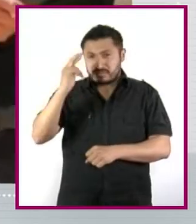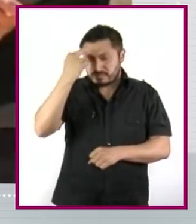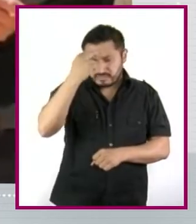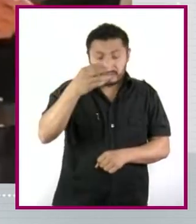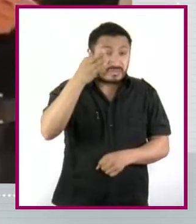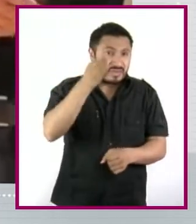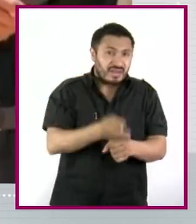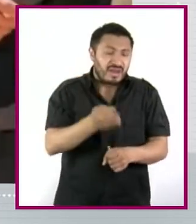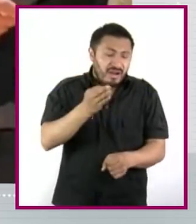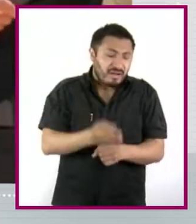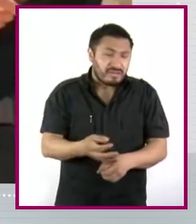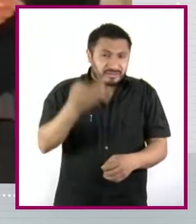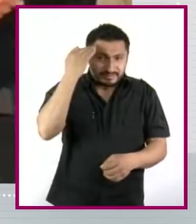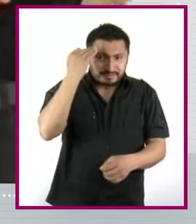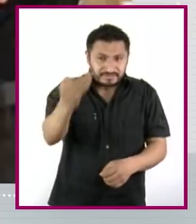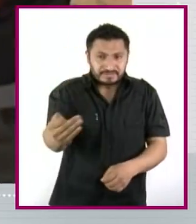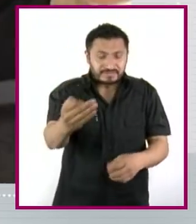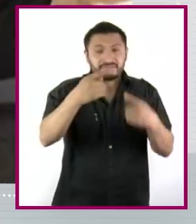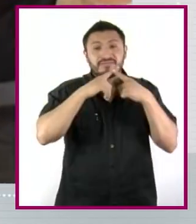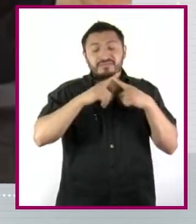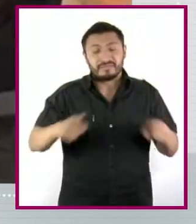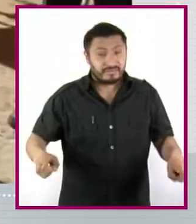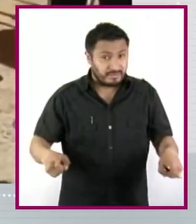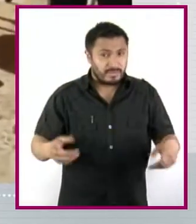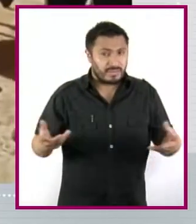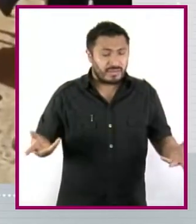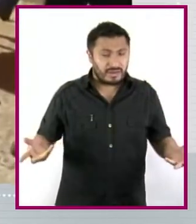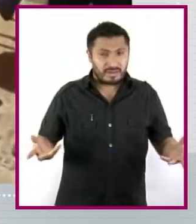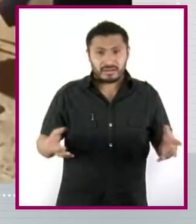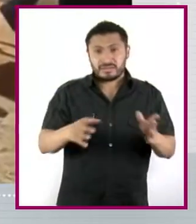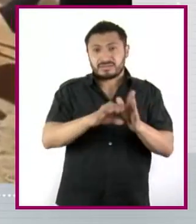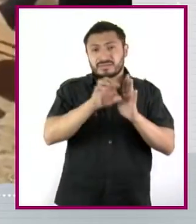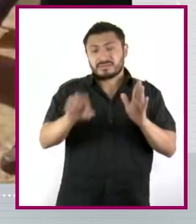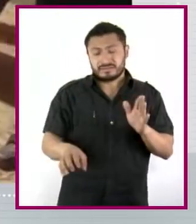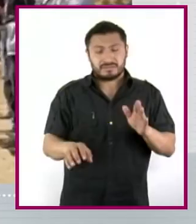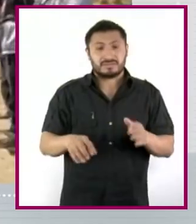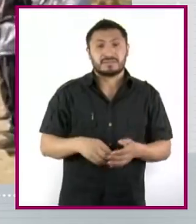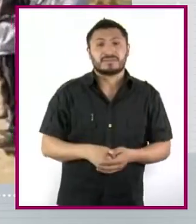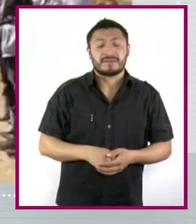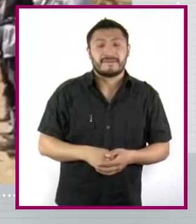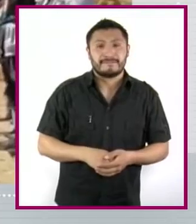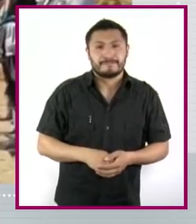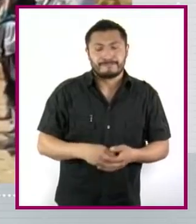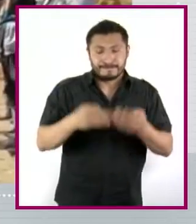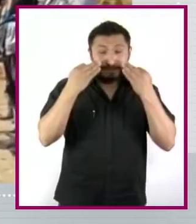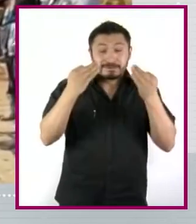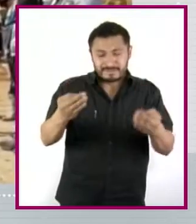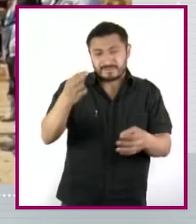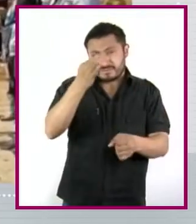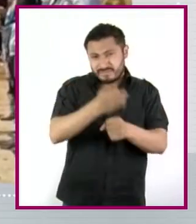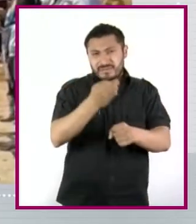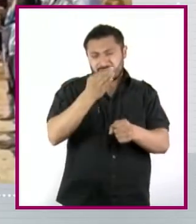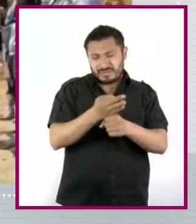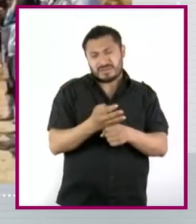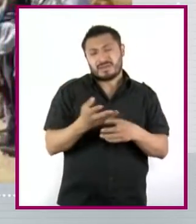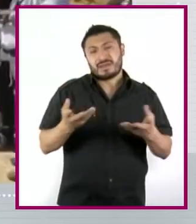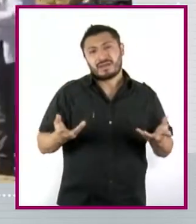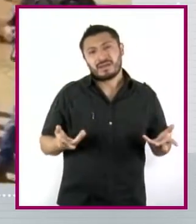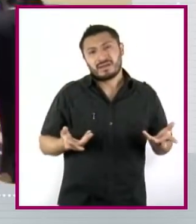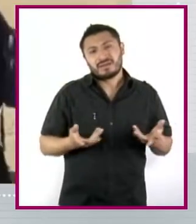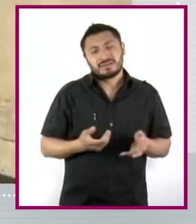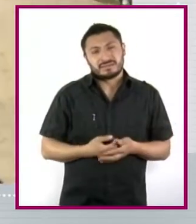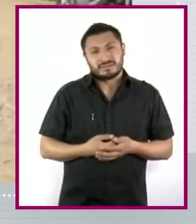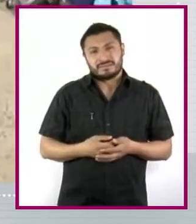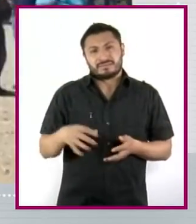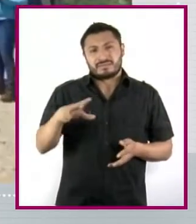momento histórico diferente. Como se quiera ver, estamos en un momento donde hay